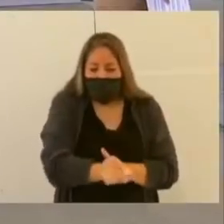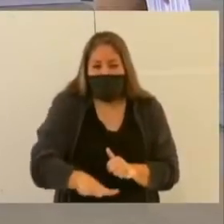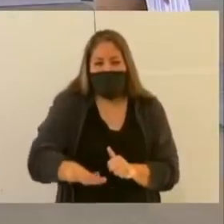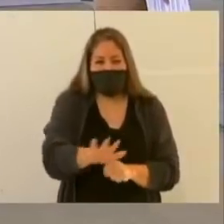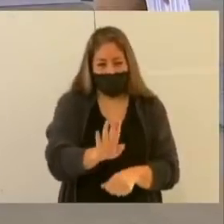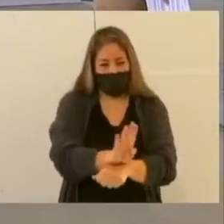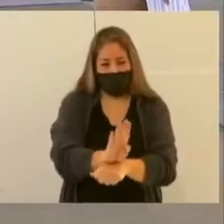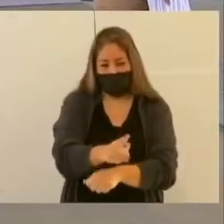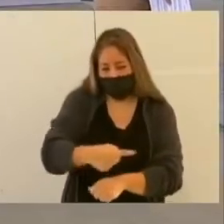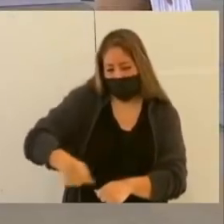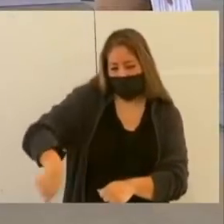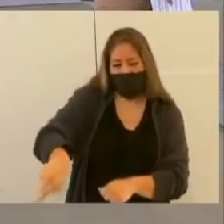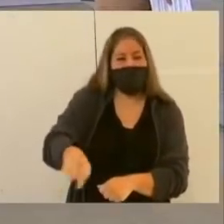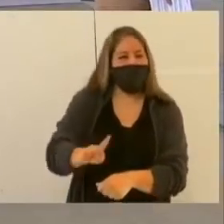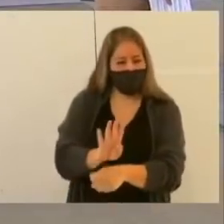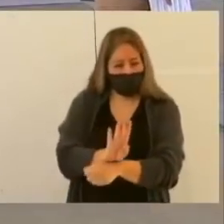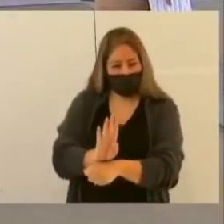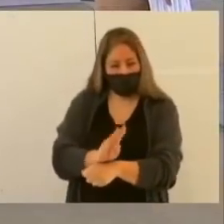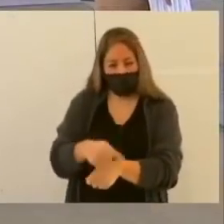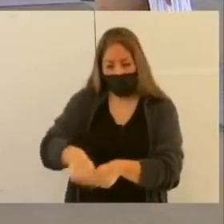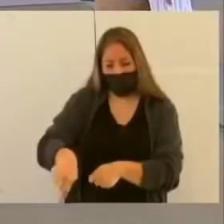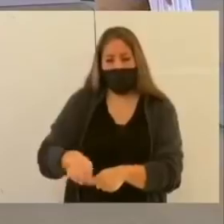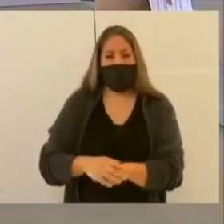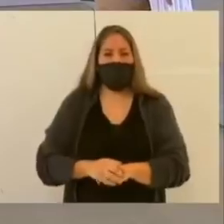de 1.600.000 habitantes.